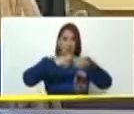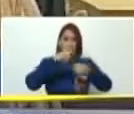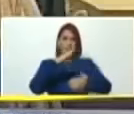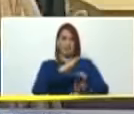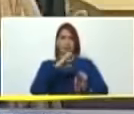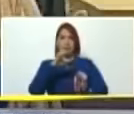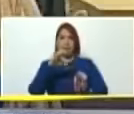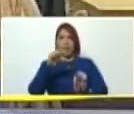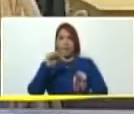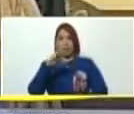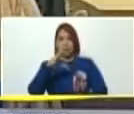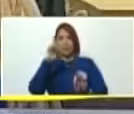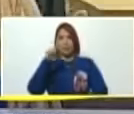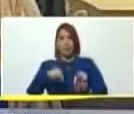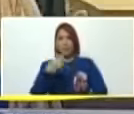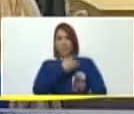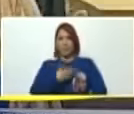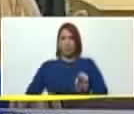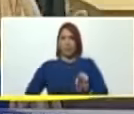Joe Biden.